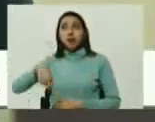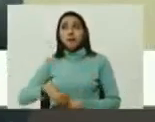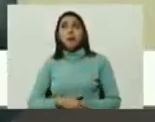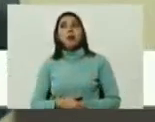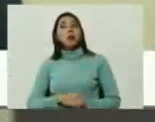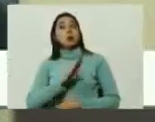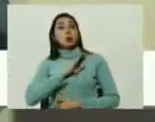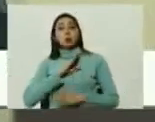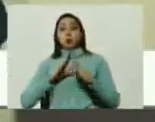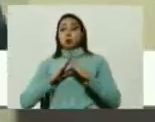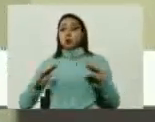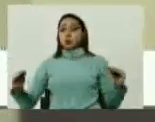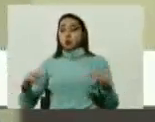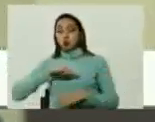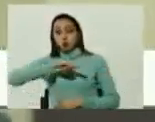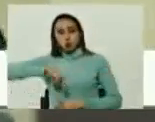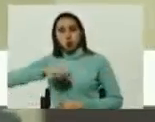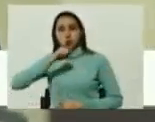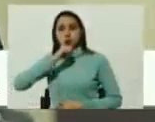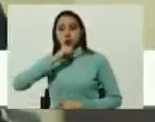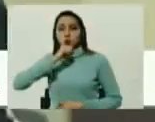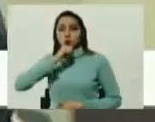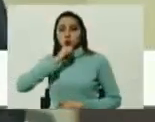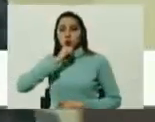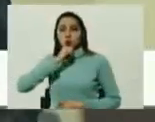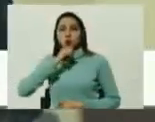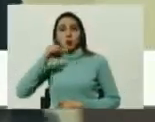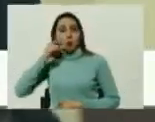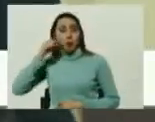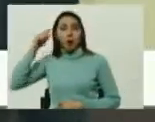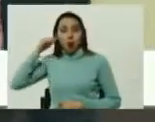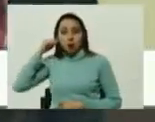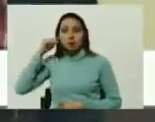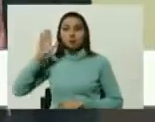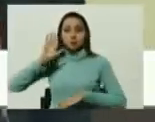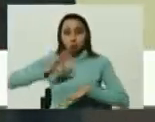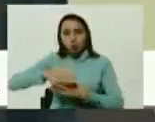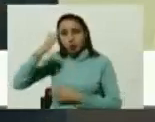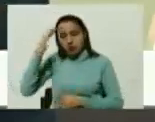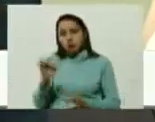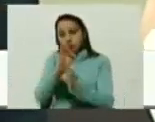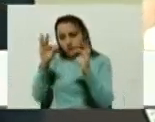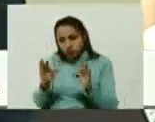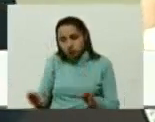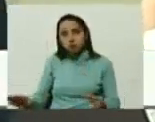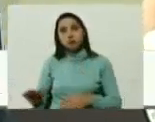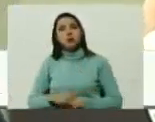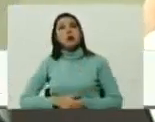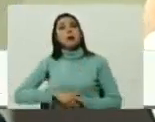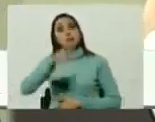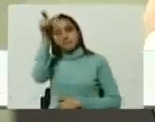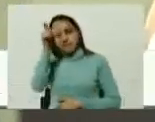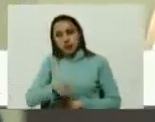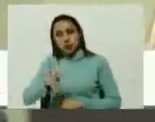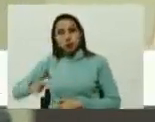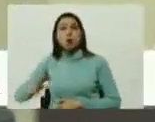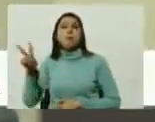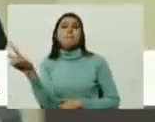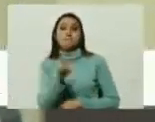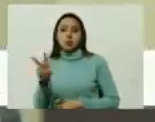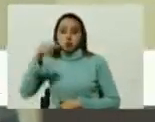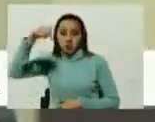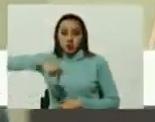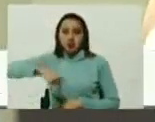propios para nosotros y nosotras las adultas los adultos mayores con nuestra condición de ciudad y de ciudadanos de la patria